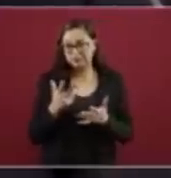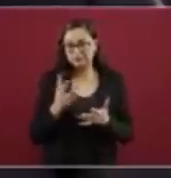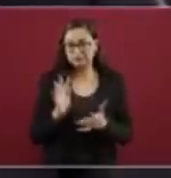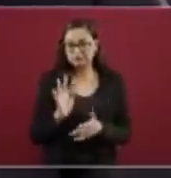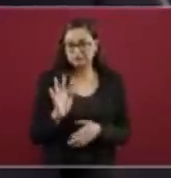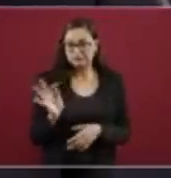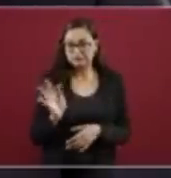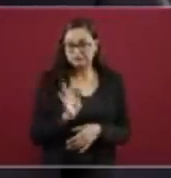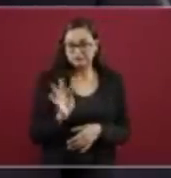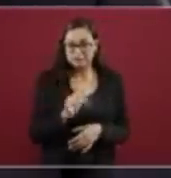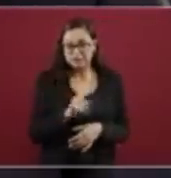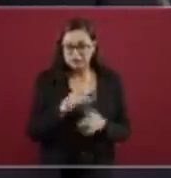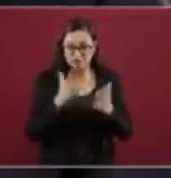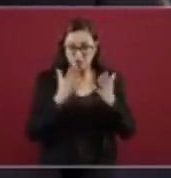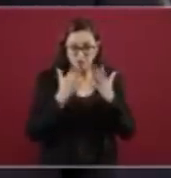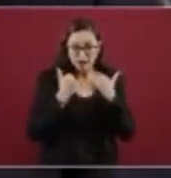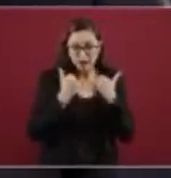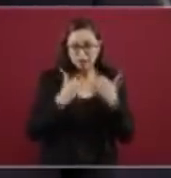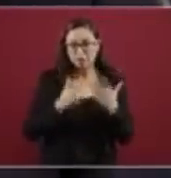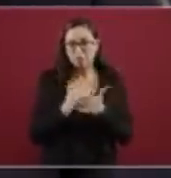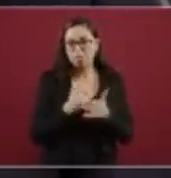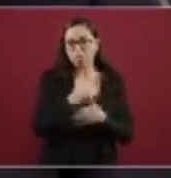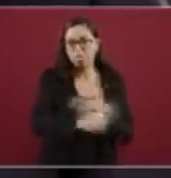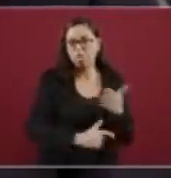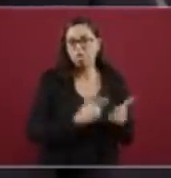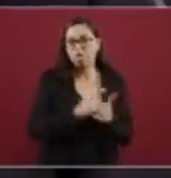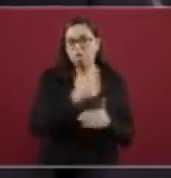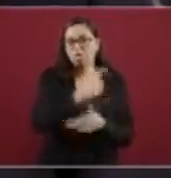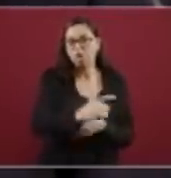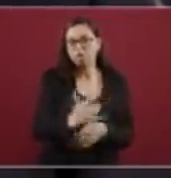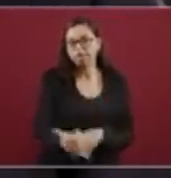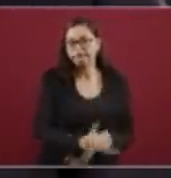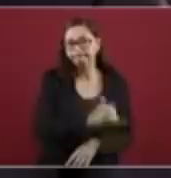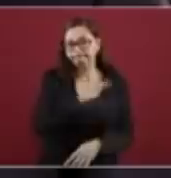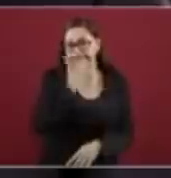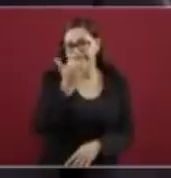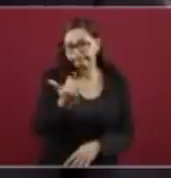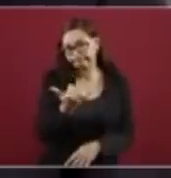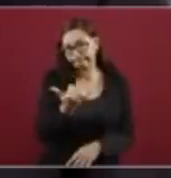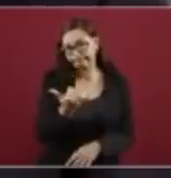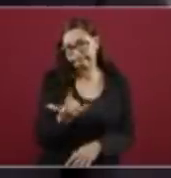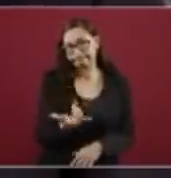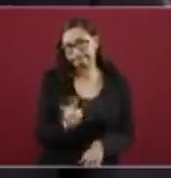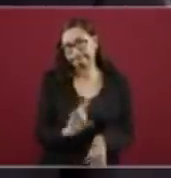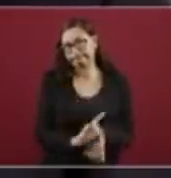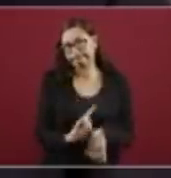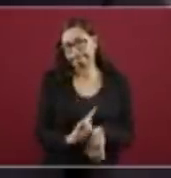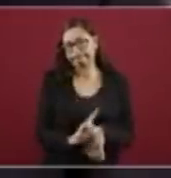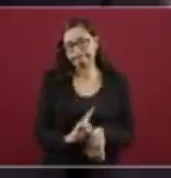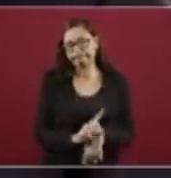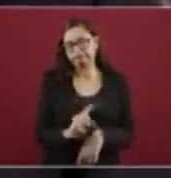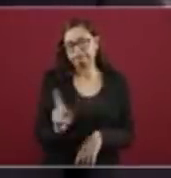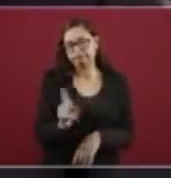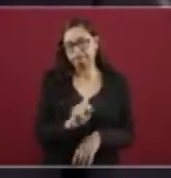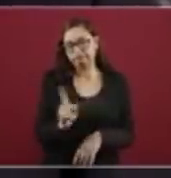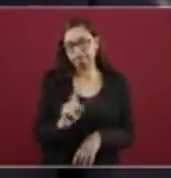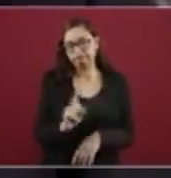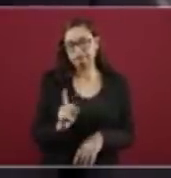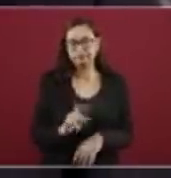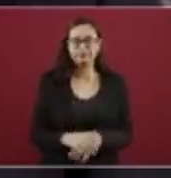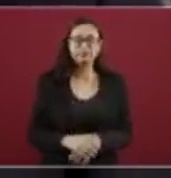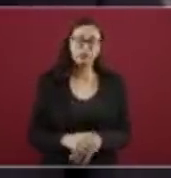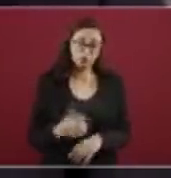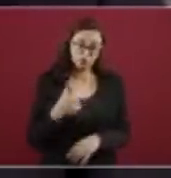en errores, en simulación. Entonces, todo esto lo digo para